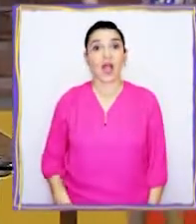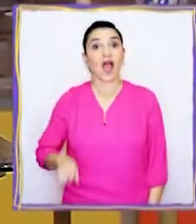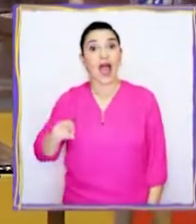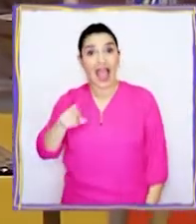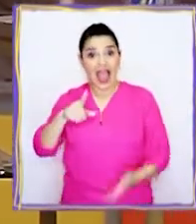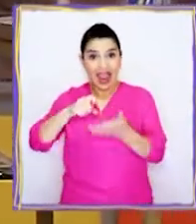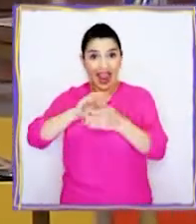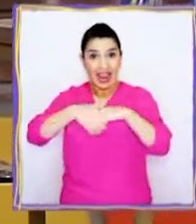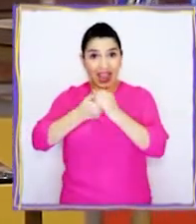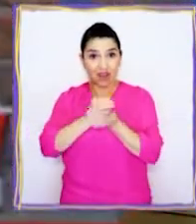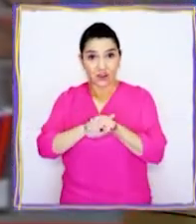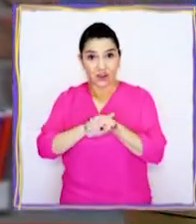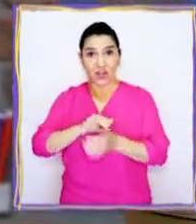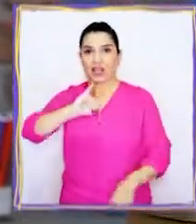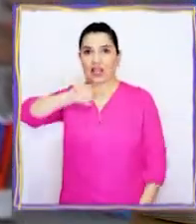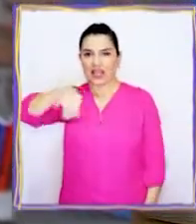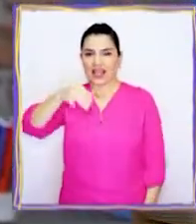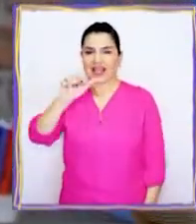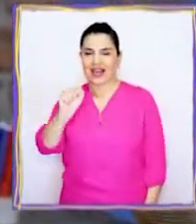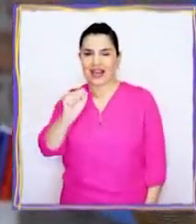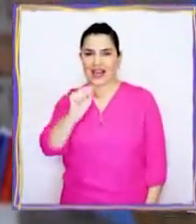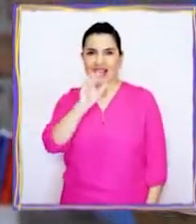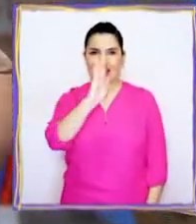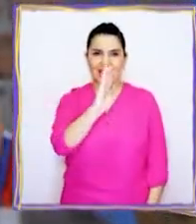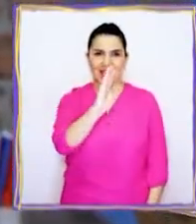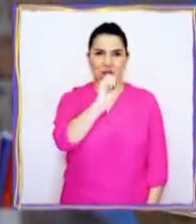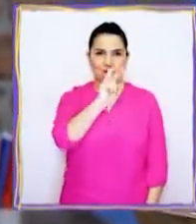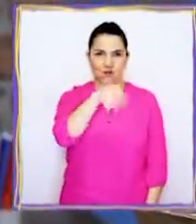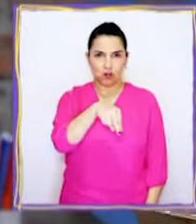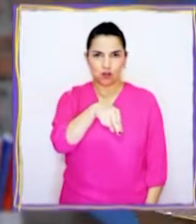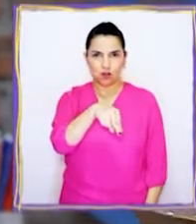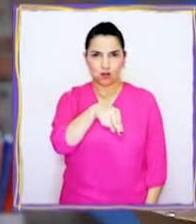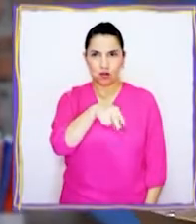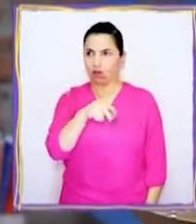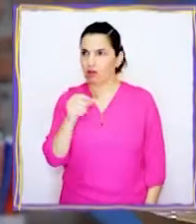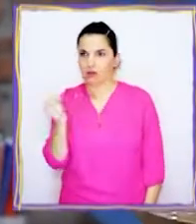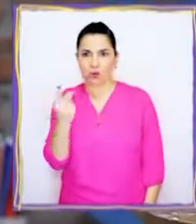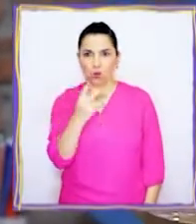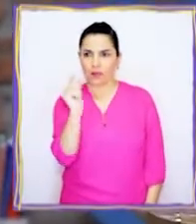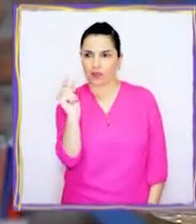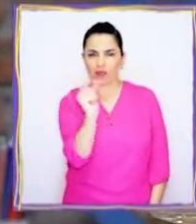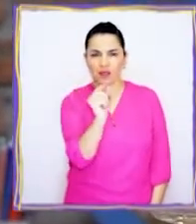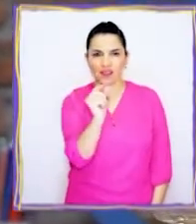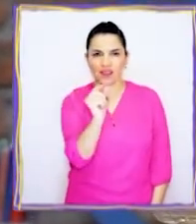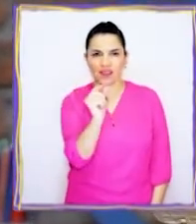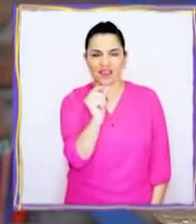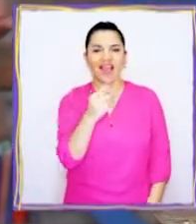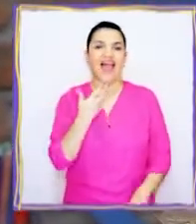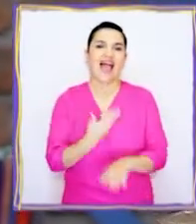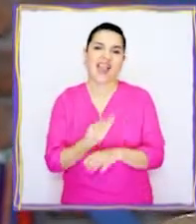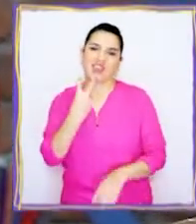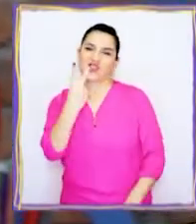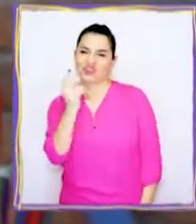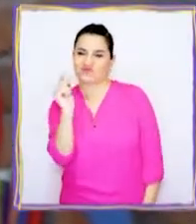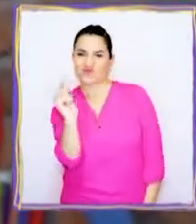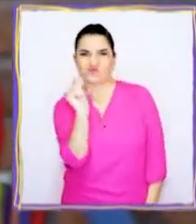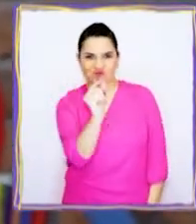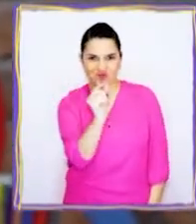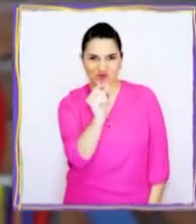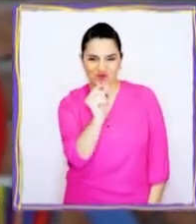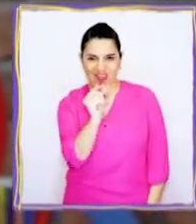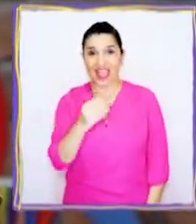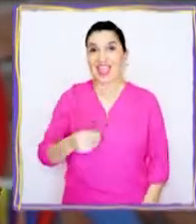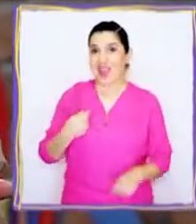Jabón. Jabón. Jabón. ¿Cuántas sílabas tiene? Tiene